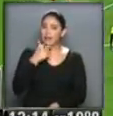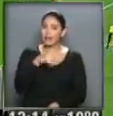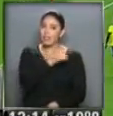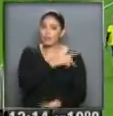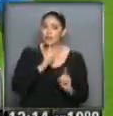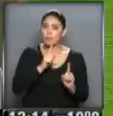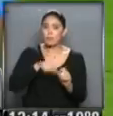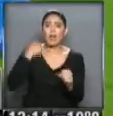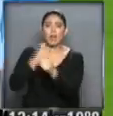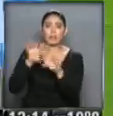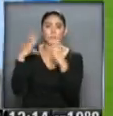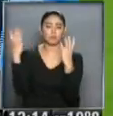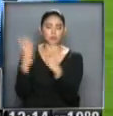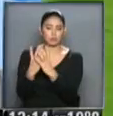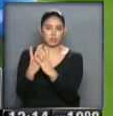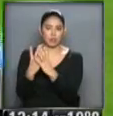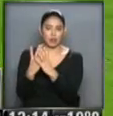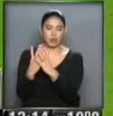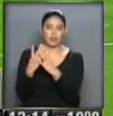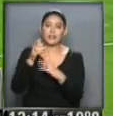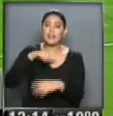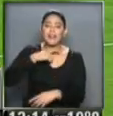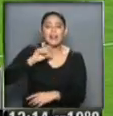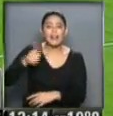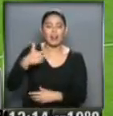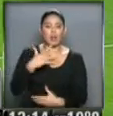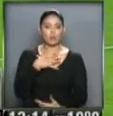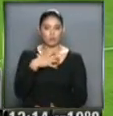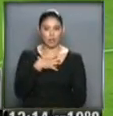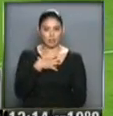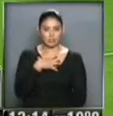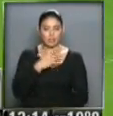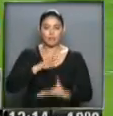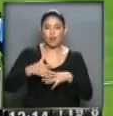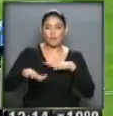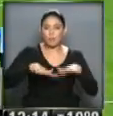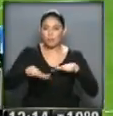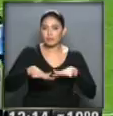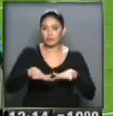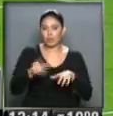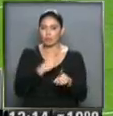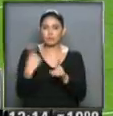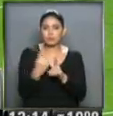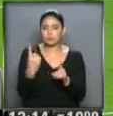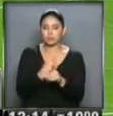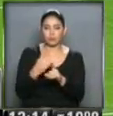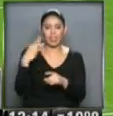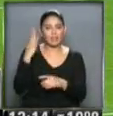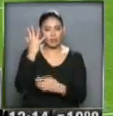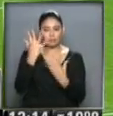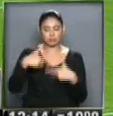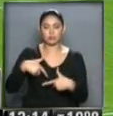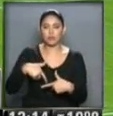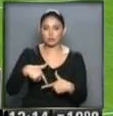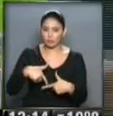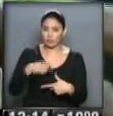Mundial, a que gane en confianza, en movimientos automatizados que hay que tener en